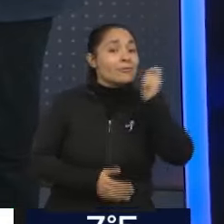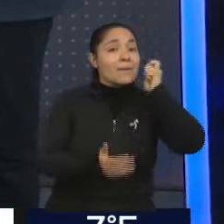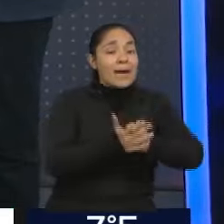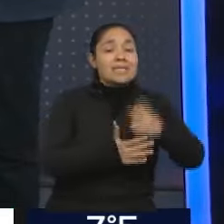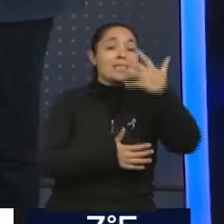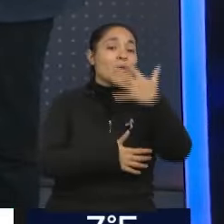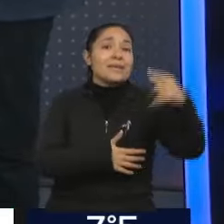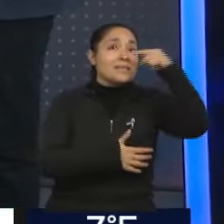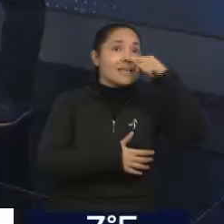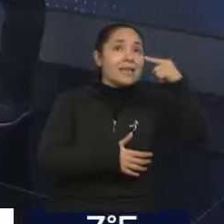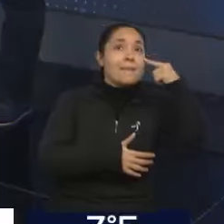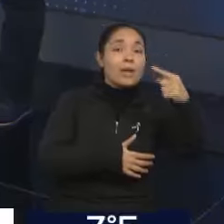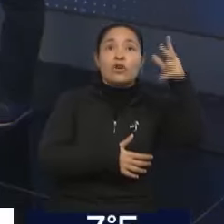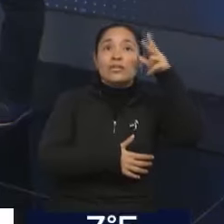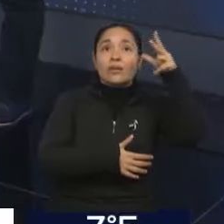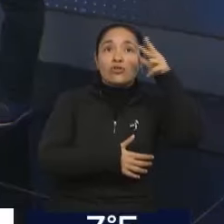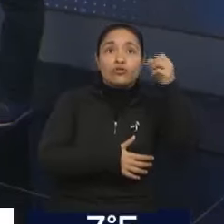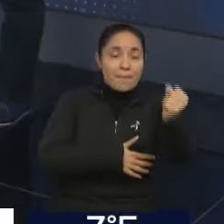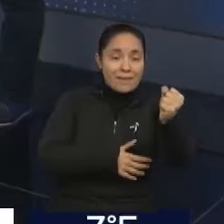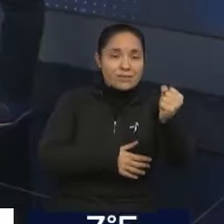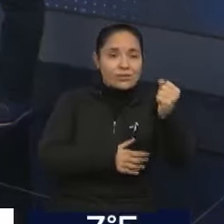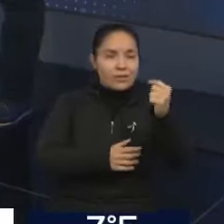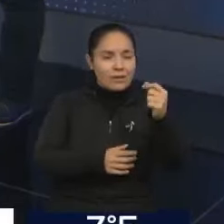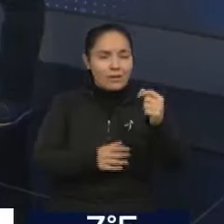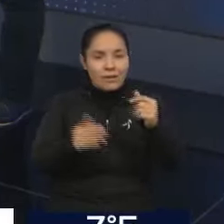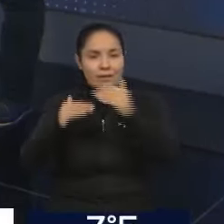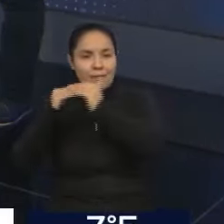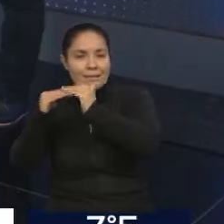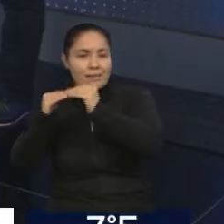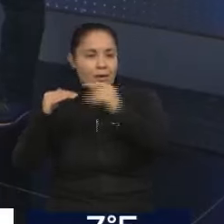57.088 pesos. Solo por debajo de Neuquén,